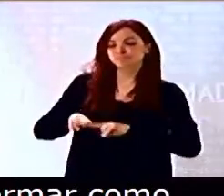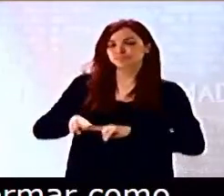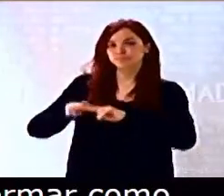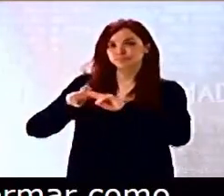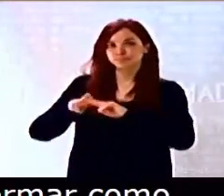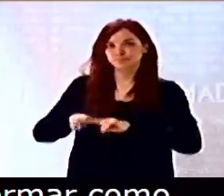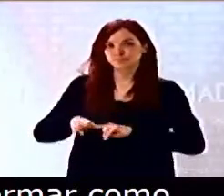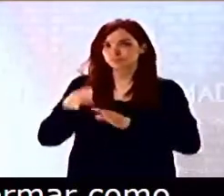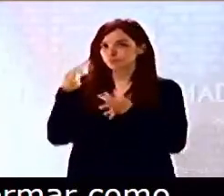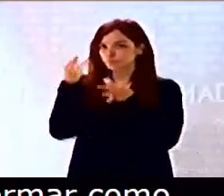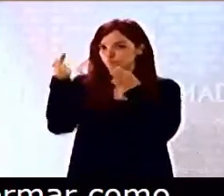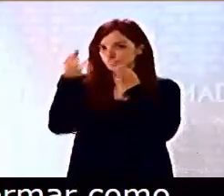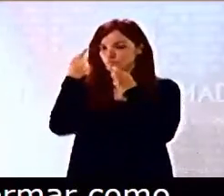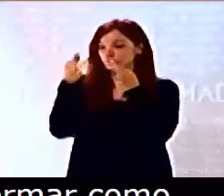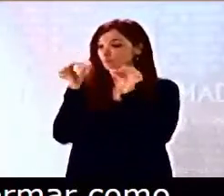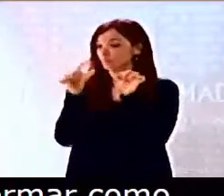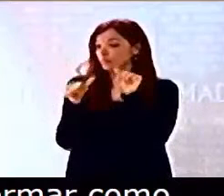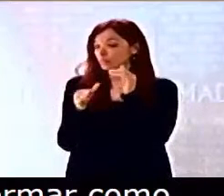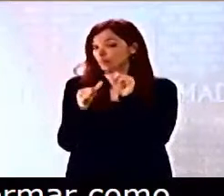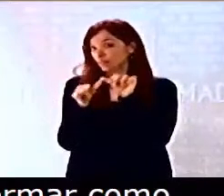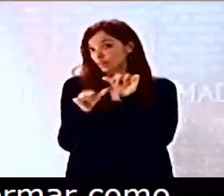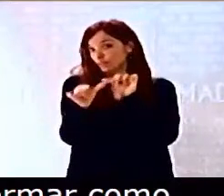muy detallada en los próximos días.